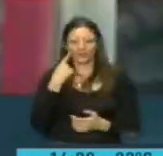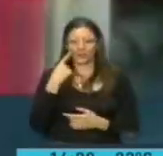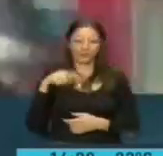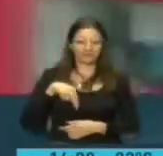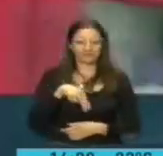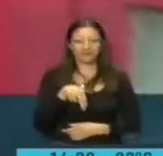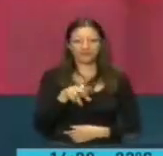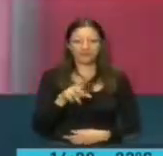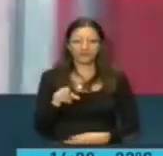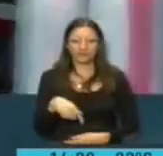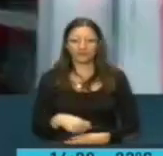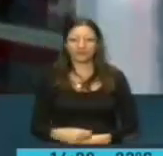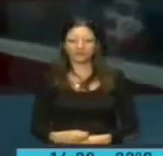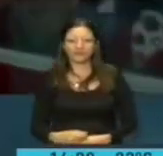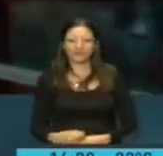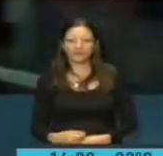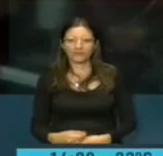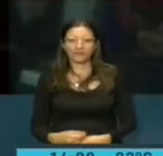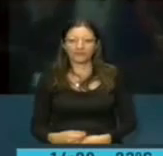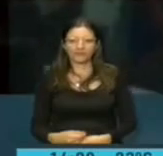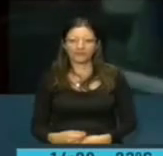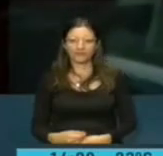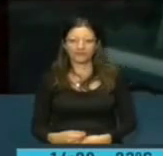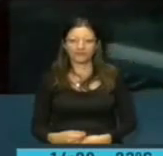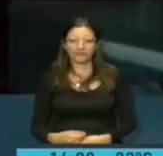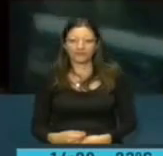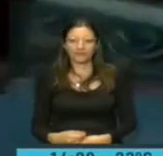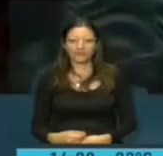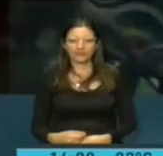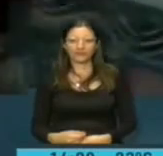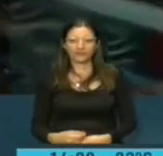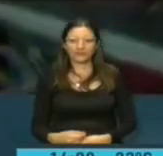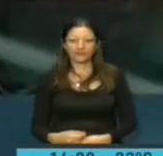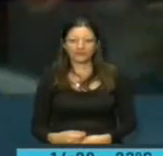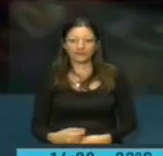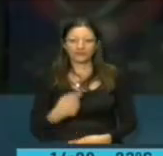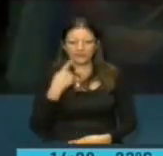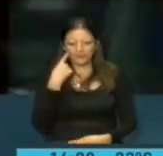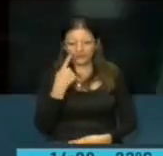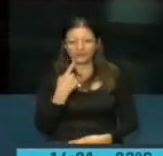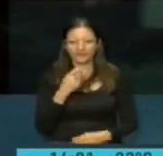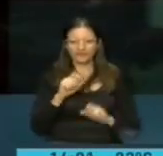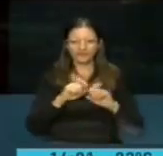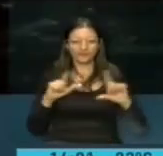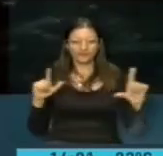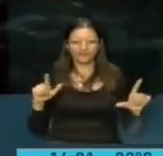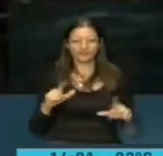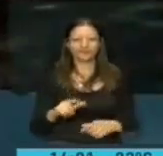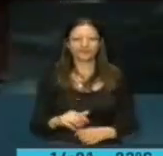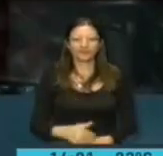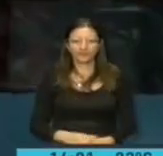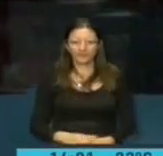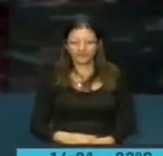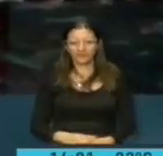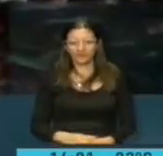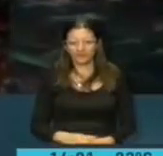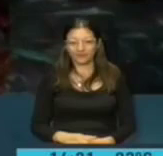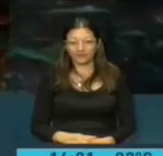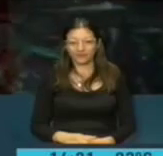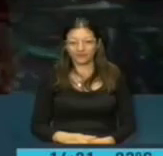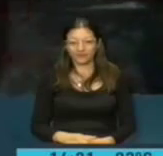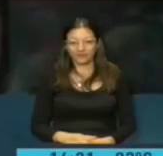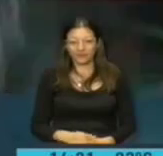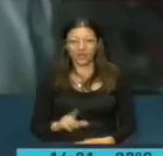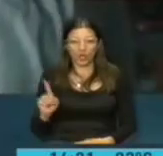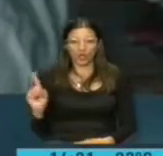otra parte. Entramos. Del atelier. Acá estaban las reproducciones que te contaba, que todo el mundo las puede